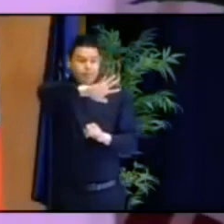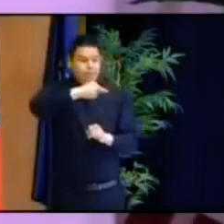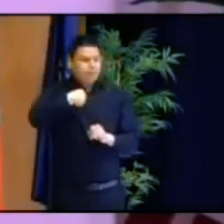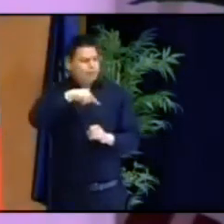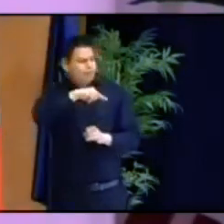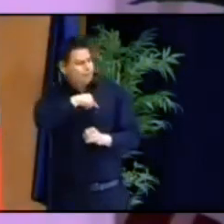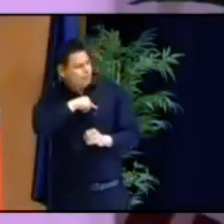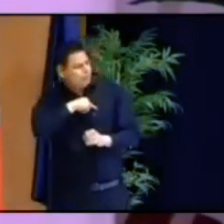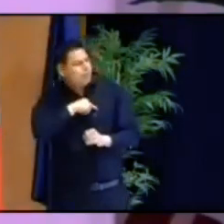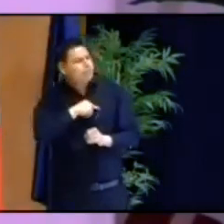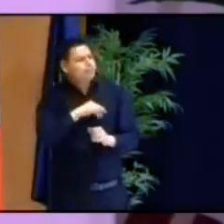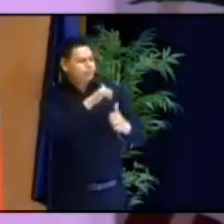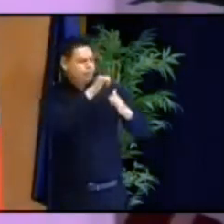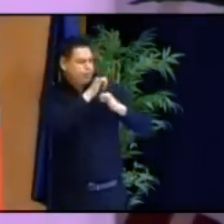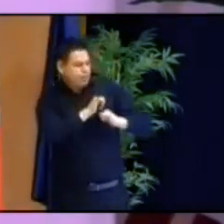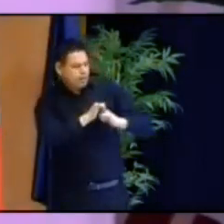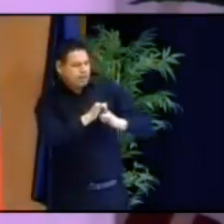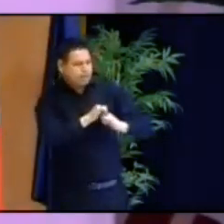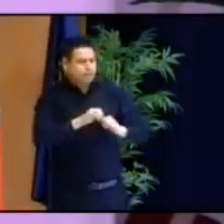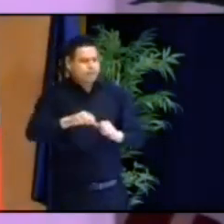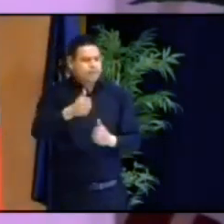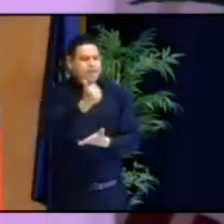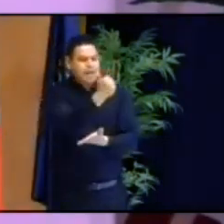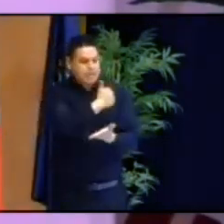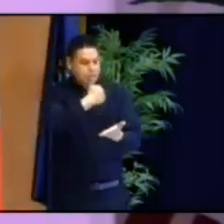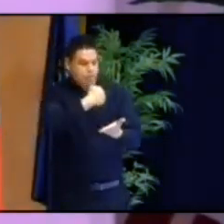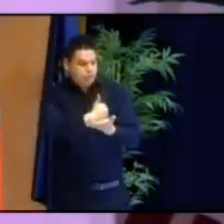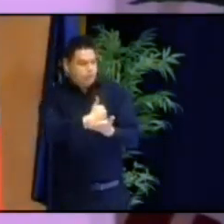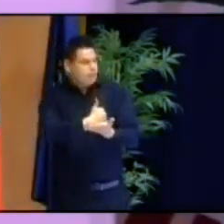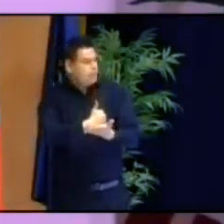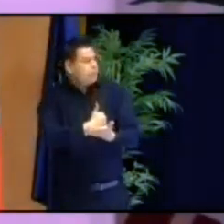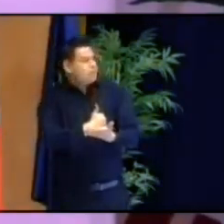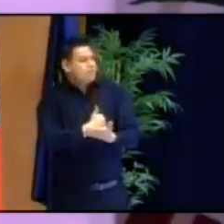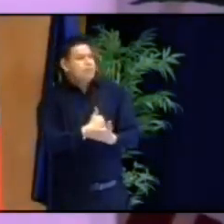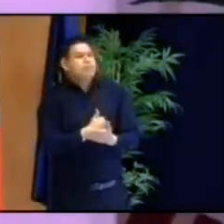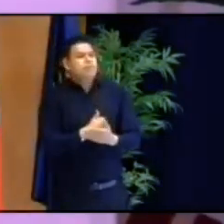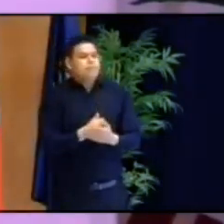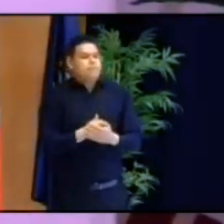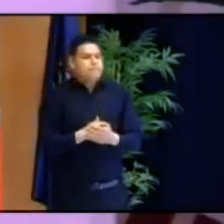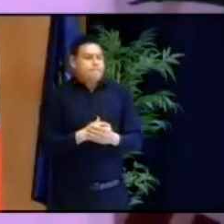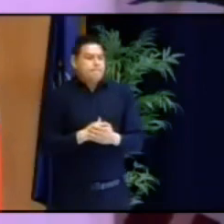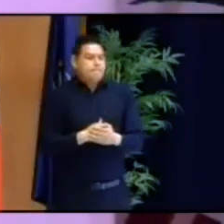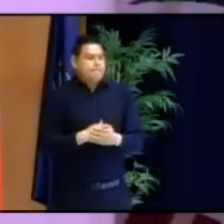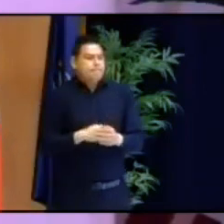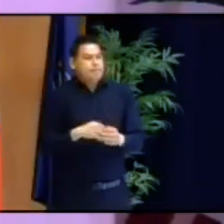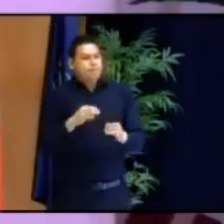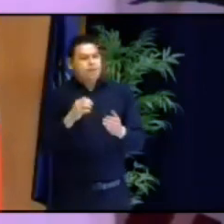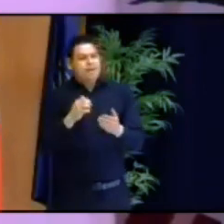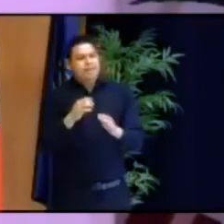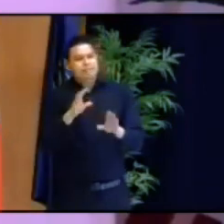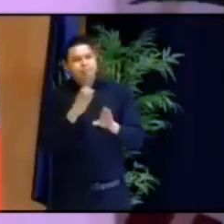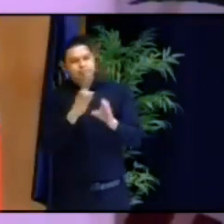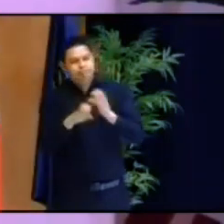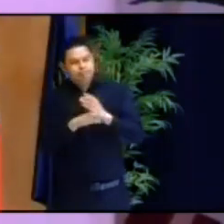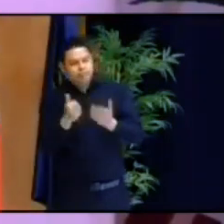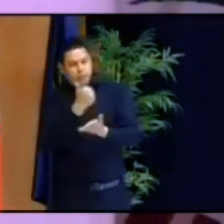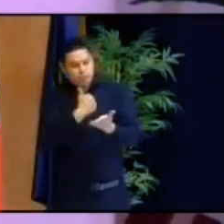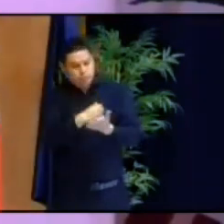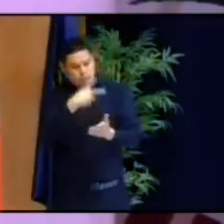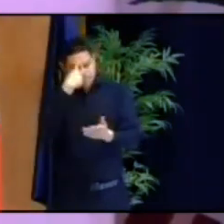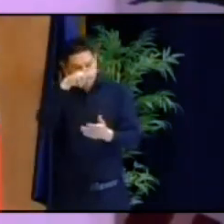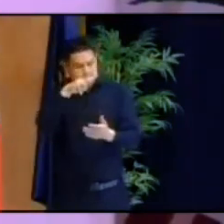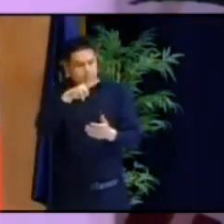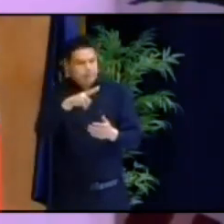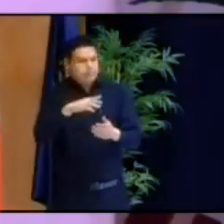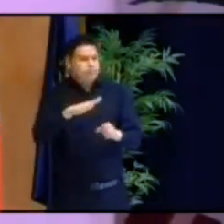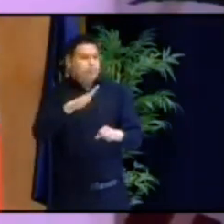dijimos, nosotros nos encargamos de la ciudad por las condiciones que tiene la Ciudad de México. Hoy somos la ciudad